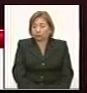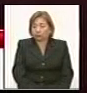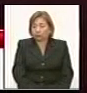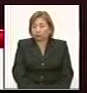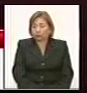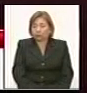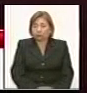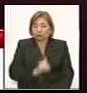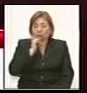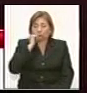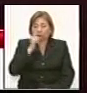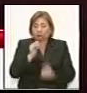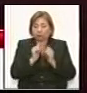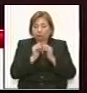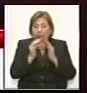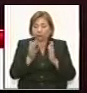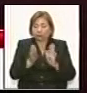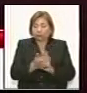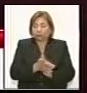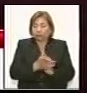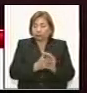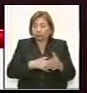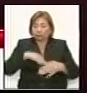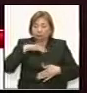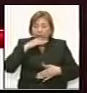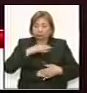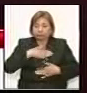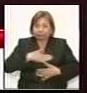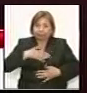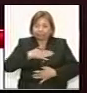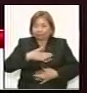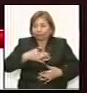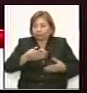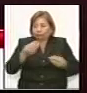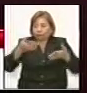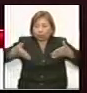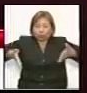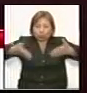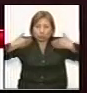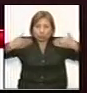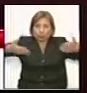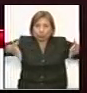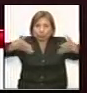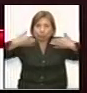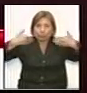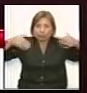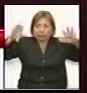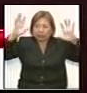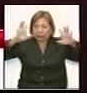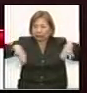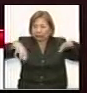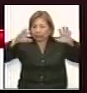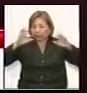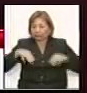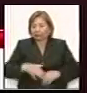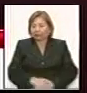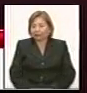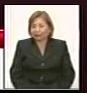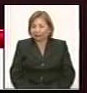Mañana va a ser un día fatigoso porque hace mucho calor y llueve.